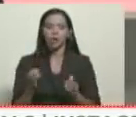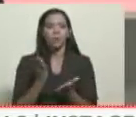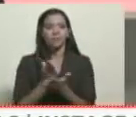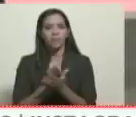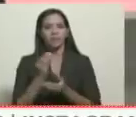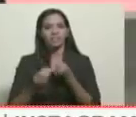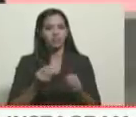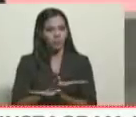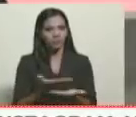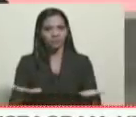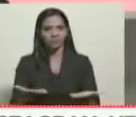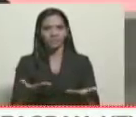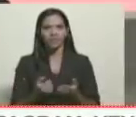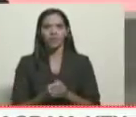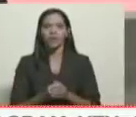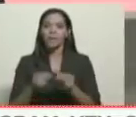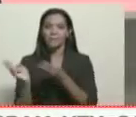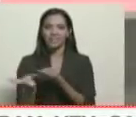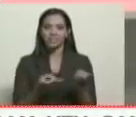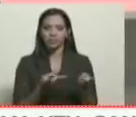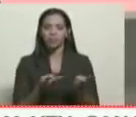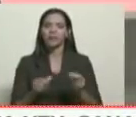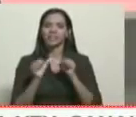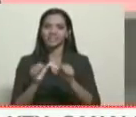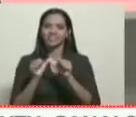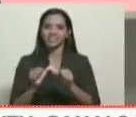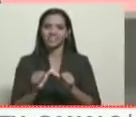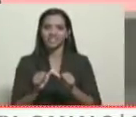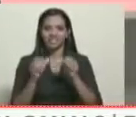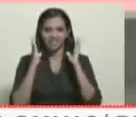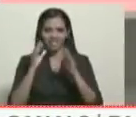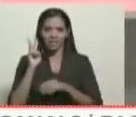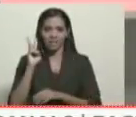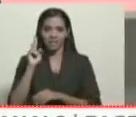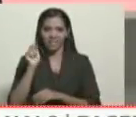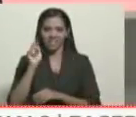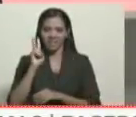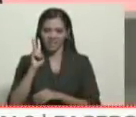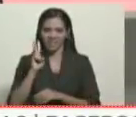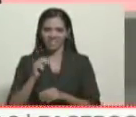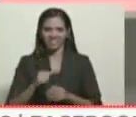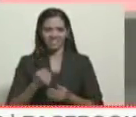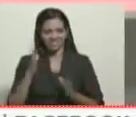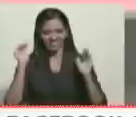haciéndoles a ustedes una cordial invitación para que se mantengan en sintonía de Venezolana de Televisión. Hasta la próxima.